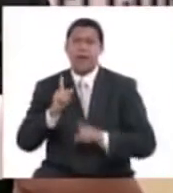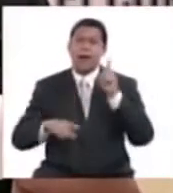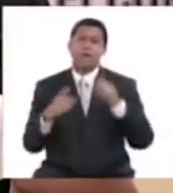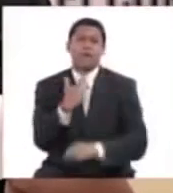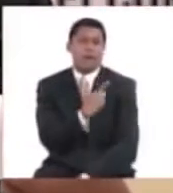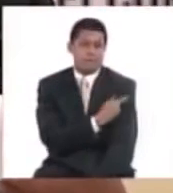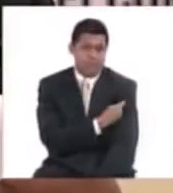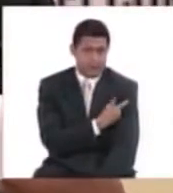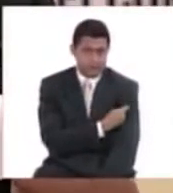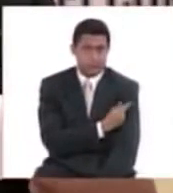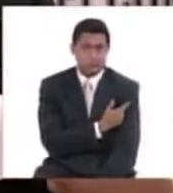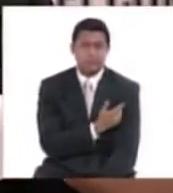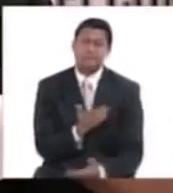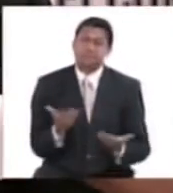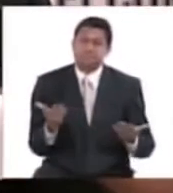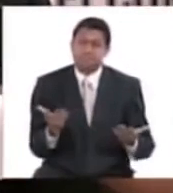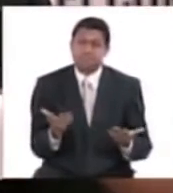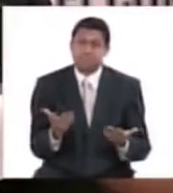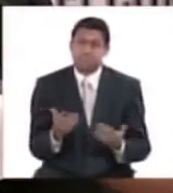vacunas. Y bueno,